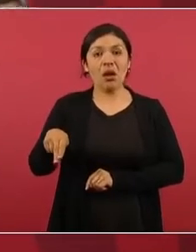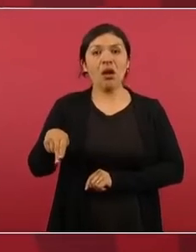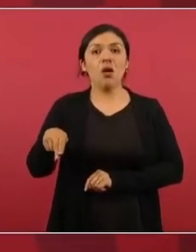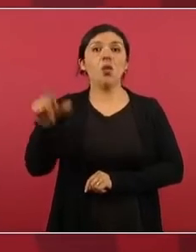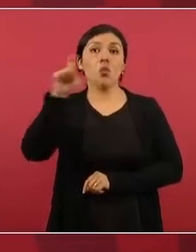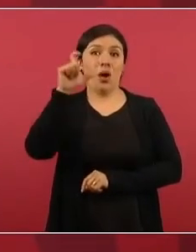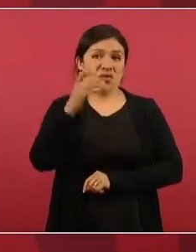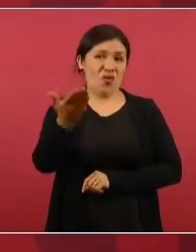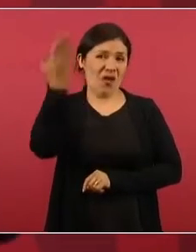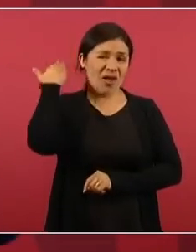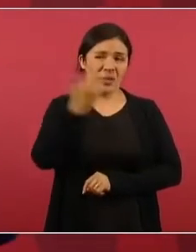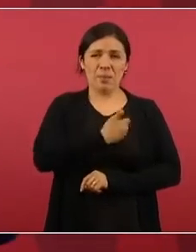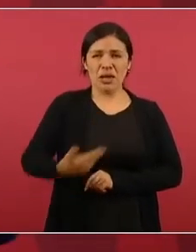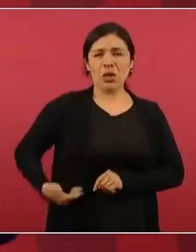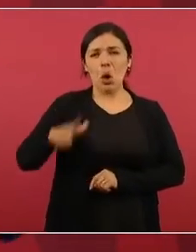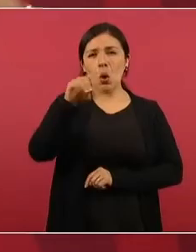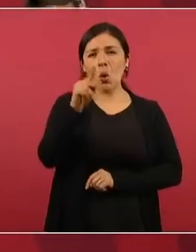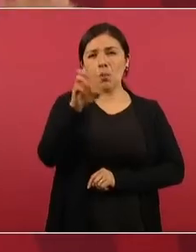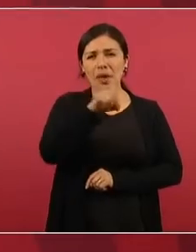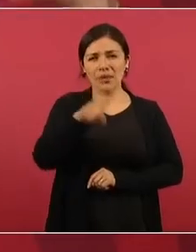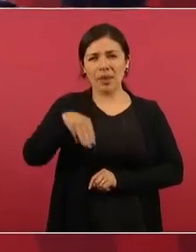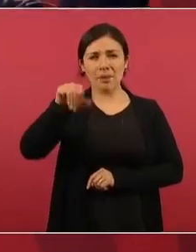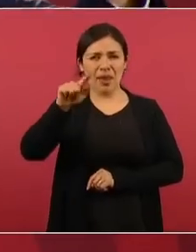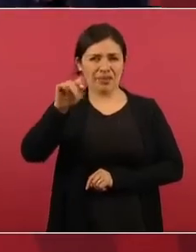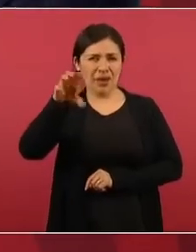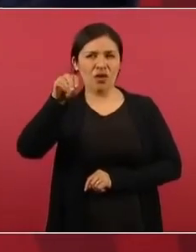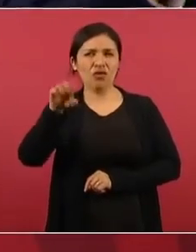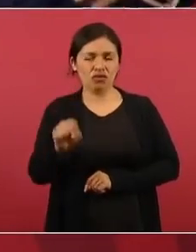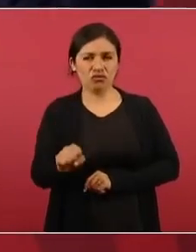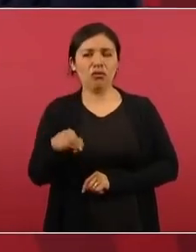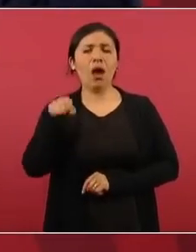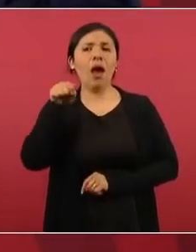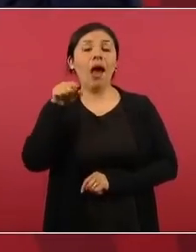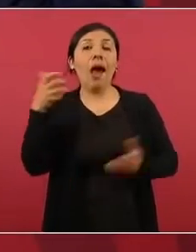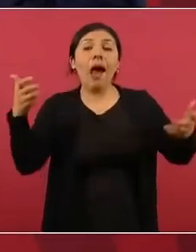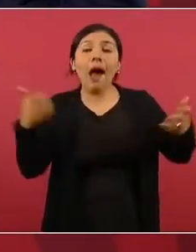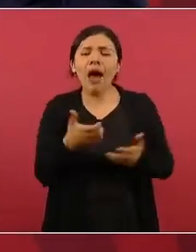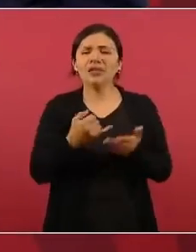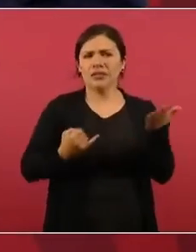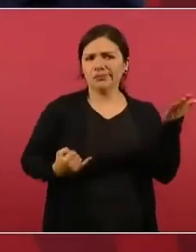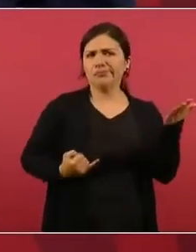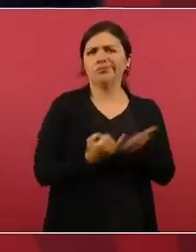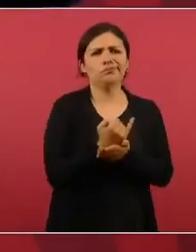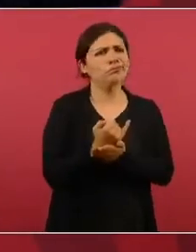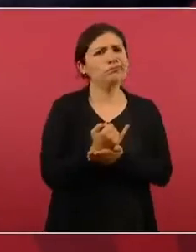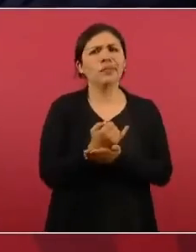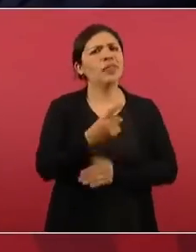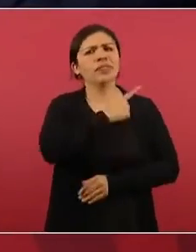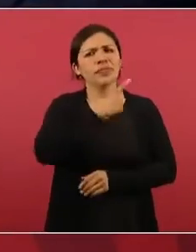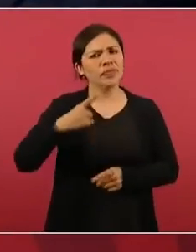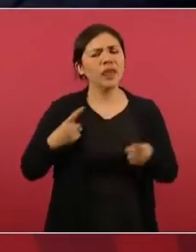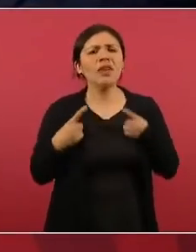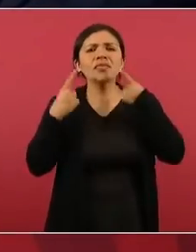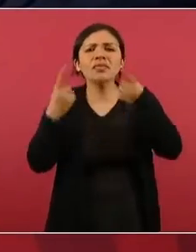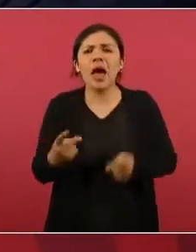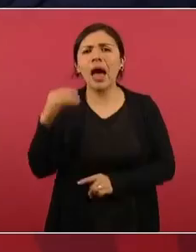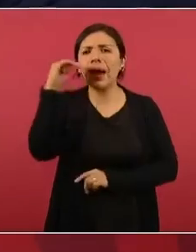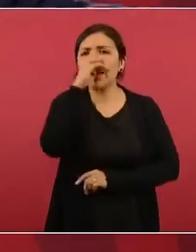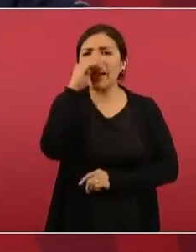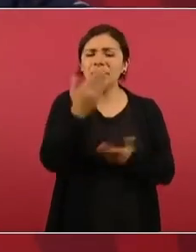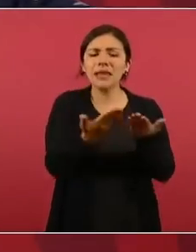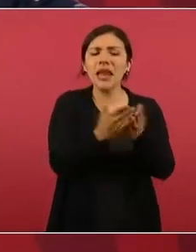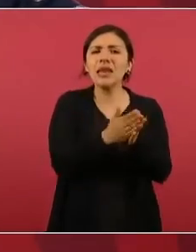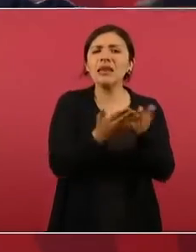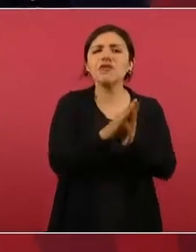la época de López Mateos, que es el que decide que se entreguen de manera gratuita los libros